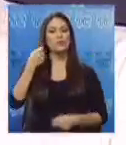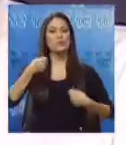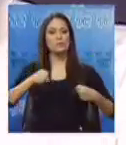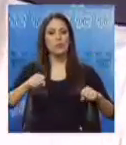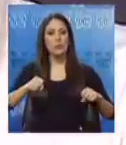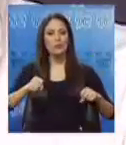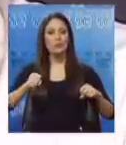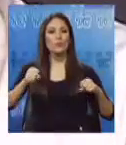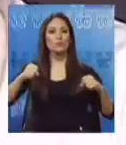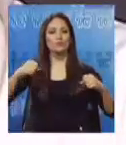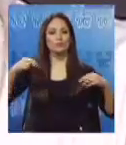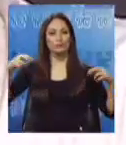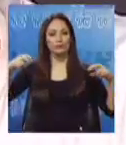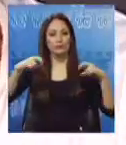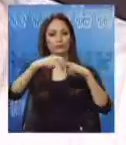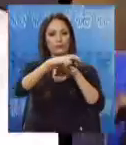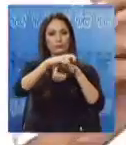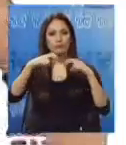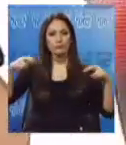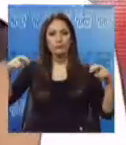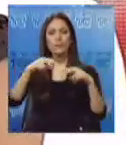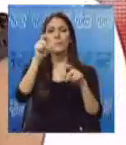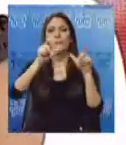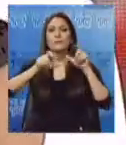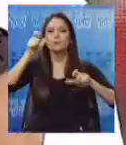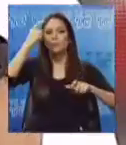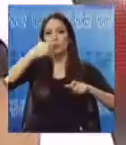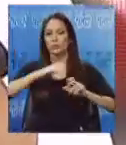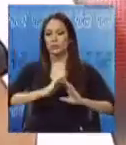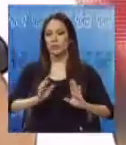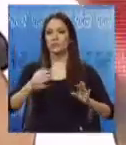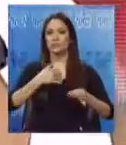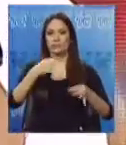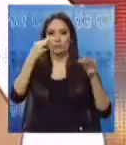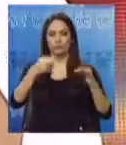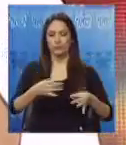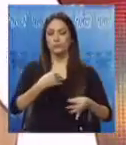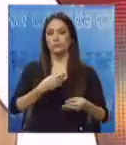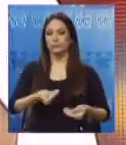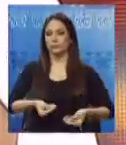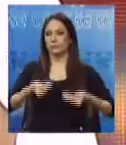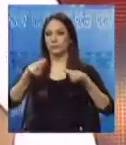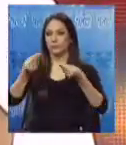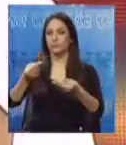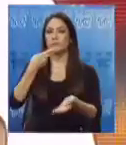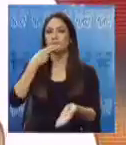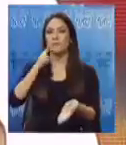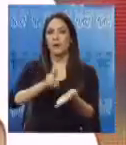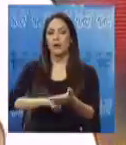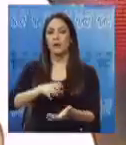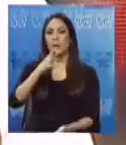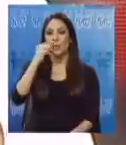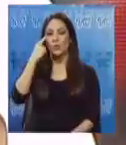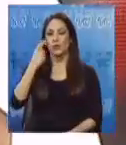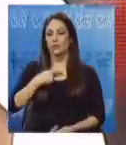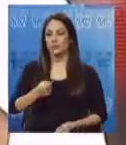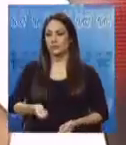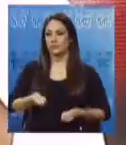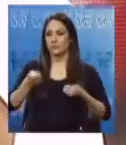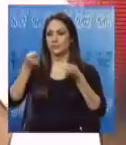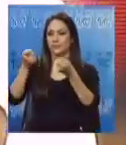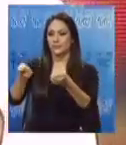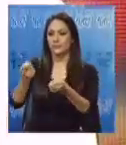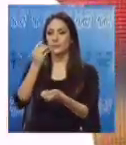para ciclistas, y un puente peatonal. Se presentó oficialmente, por medio de carta del presidente de la República,